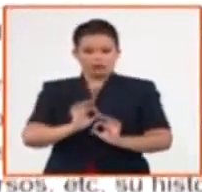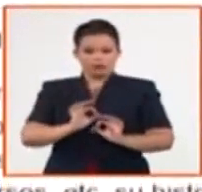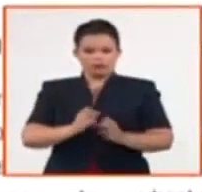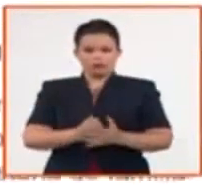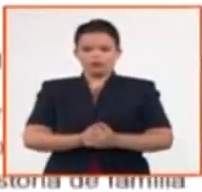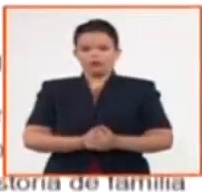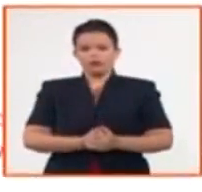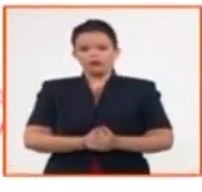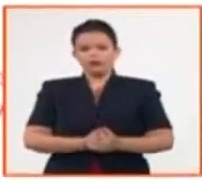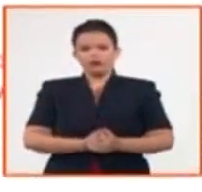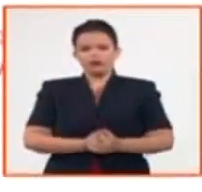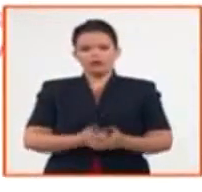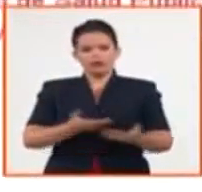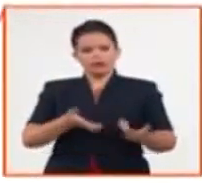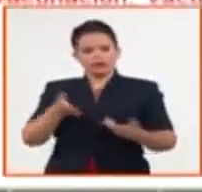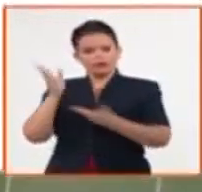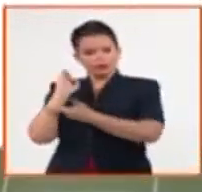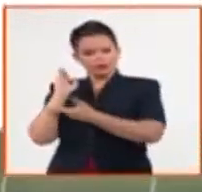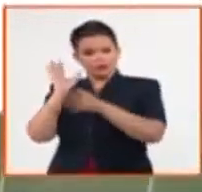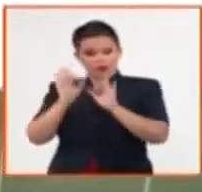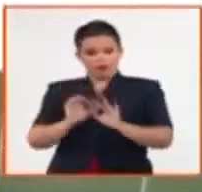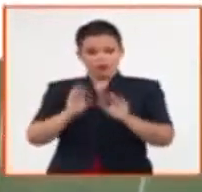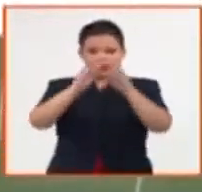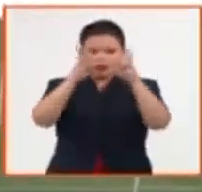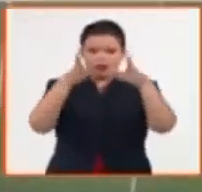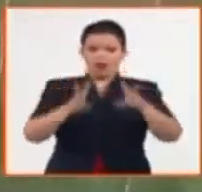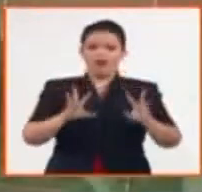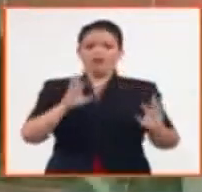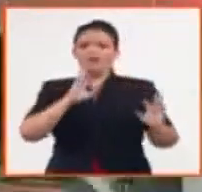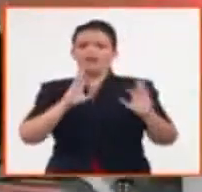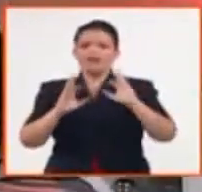Facebook y replicado por Cuba Debate.